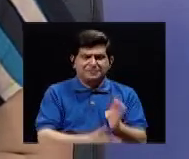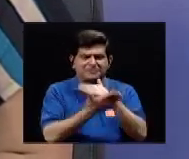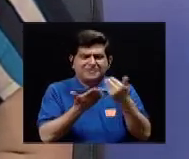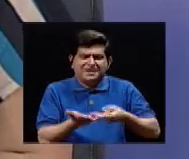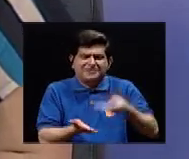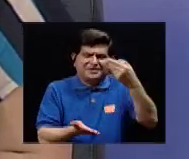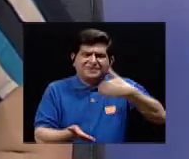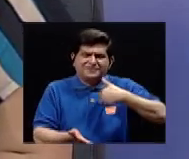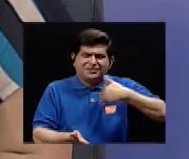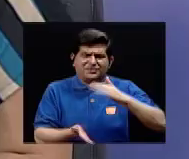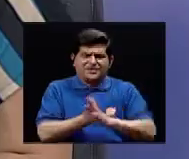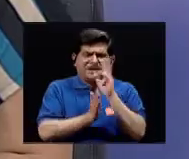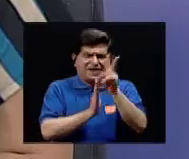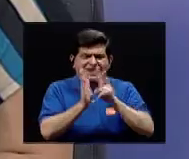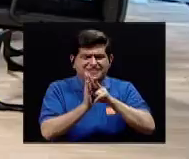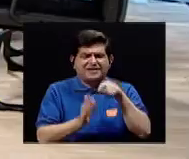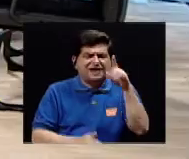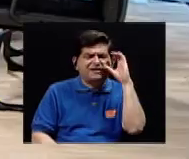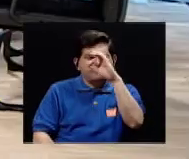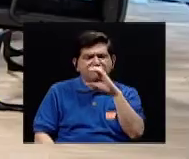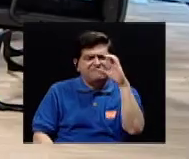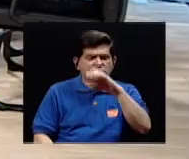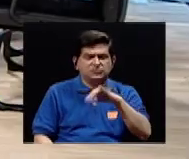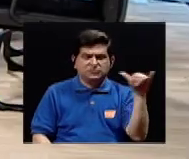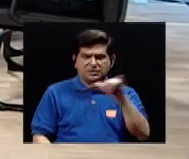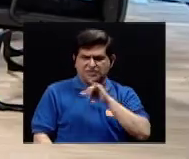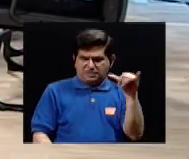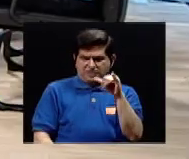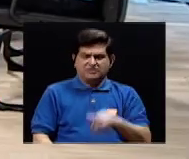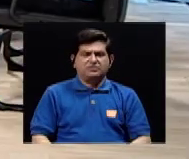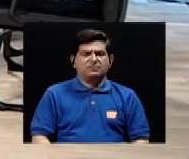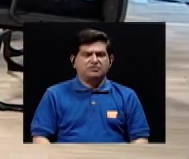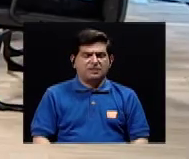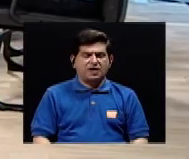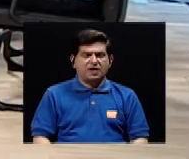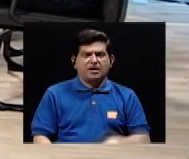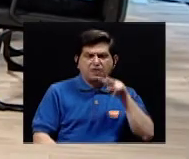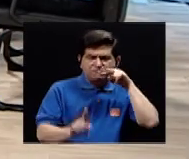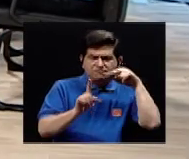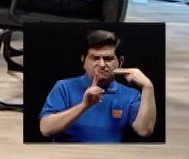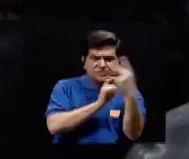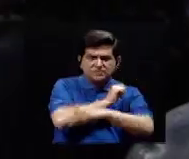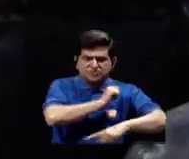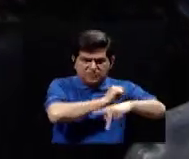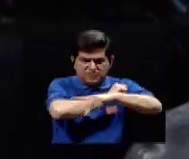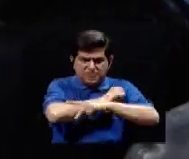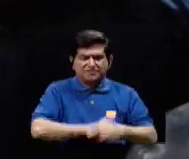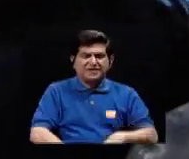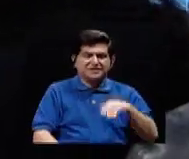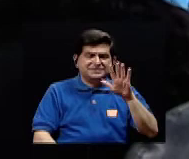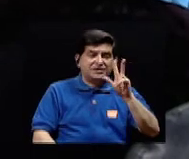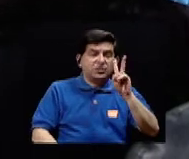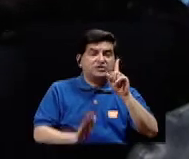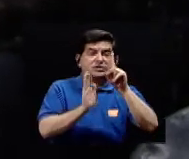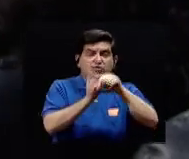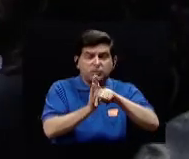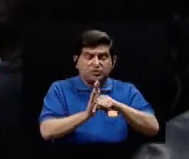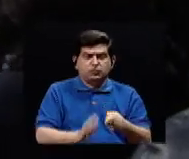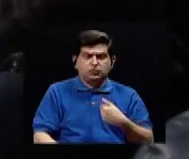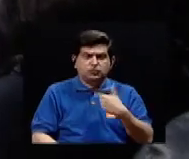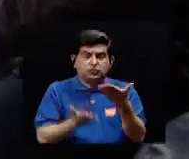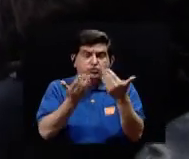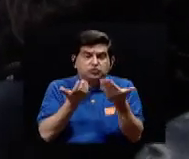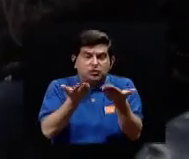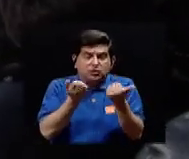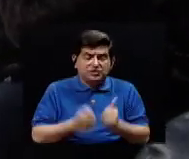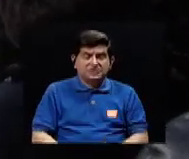tiene el documental es precisamente esa búsqueda y a la vez gran visión del país en 52 minutos, que es una de las cosas